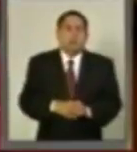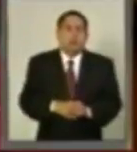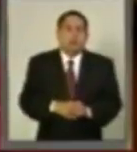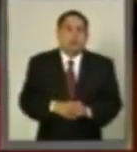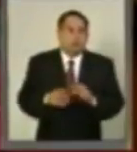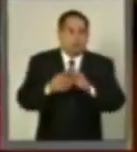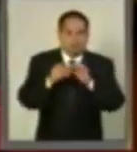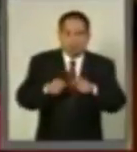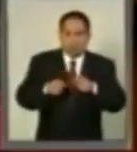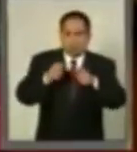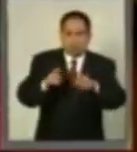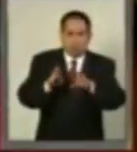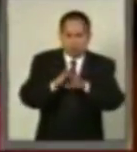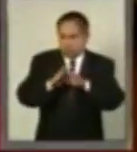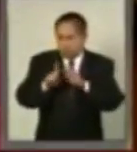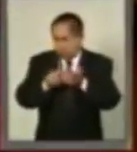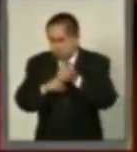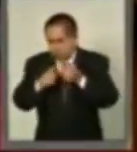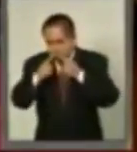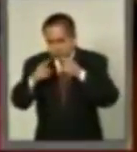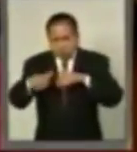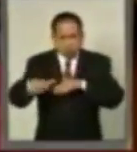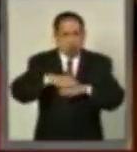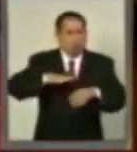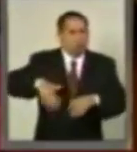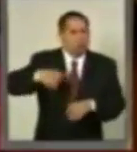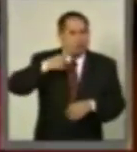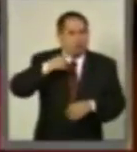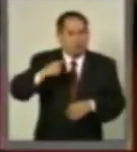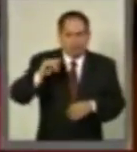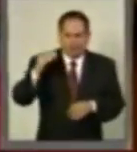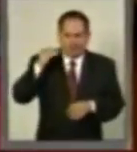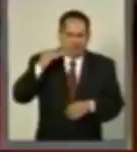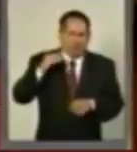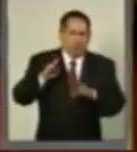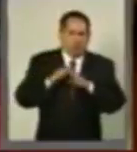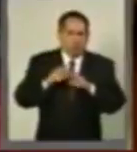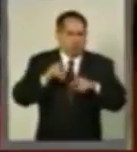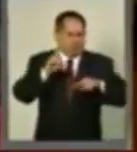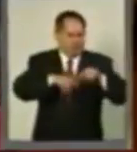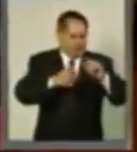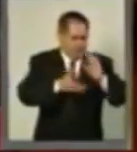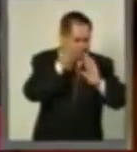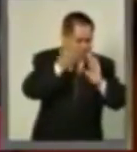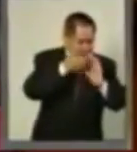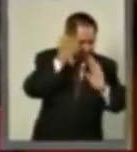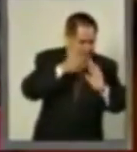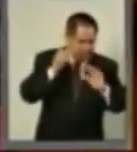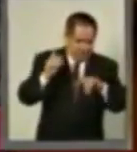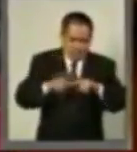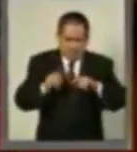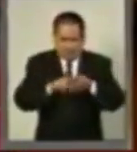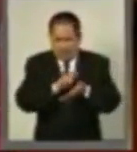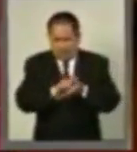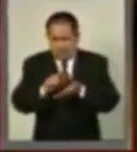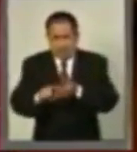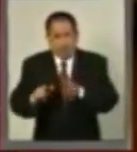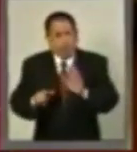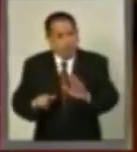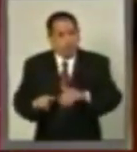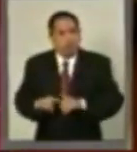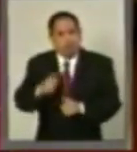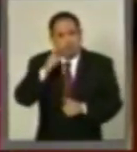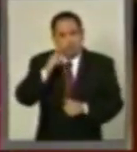Y se está entregando de acuerdo al avance que se está dando, como lo dije hace un momento, en la remoción de escombros. No olvidemos,